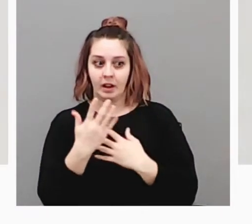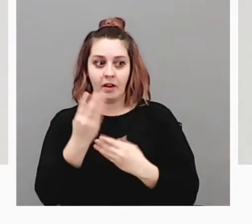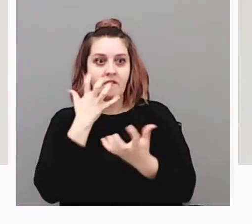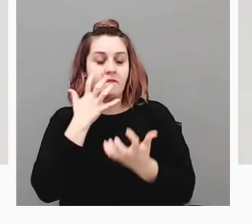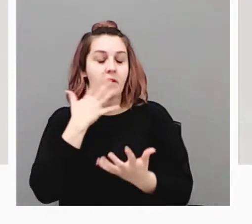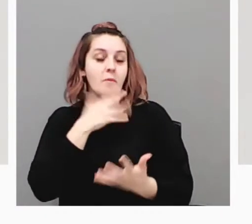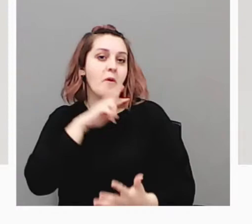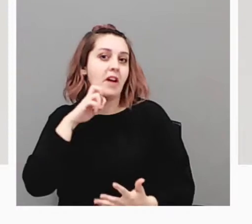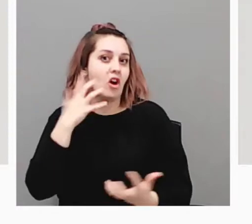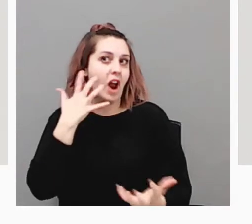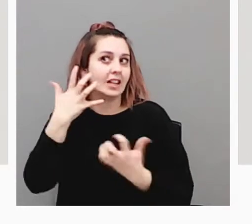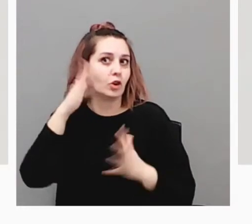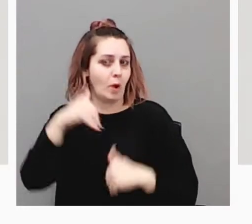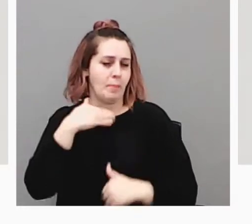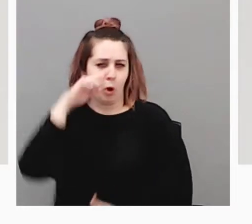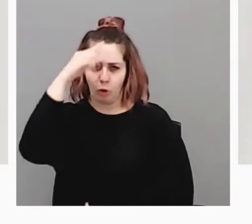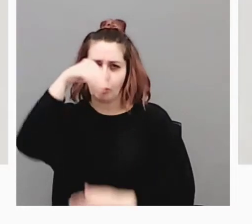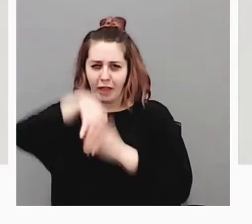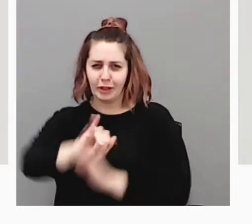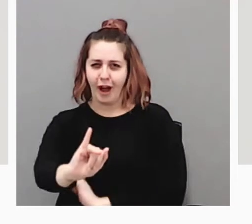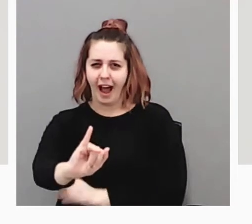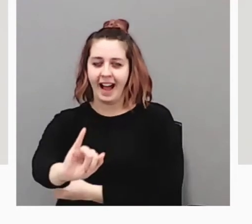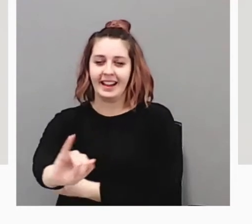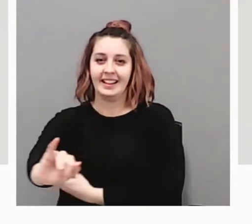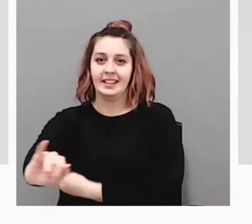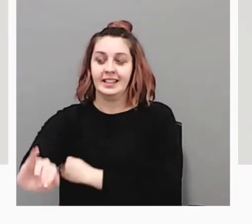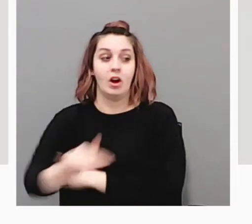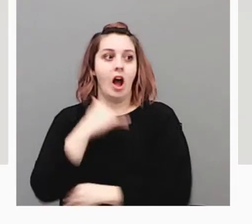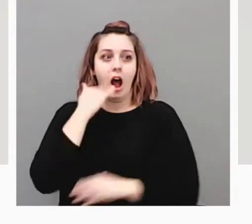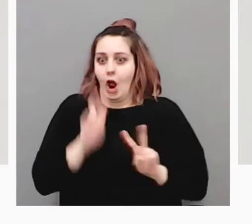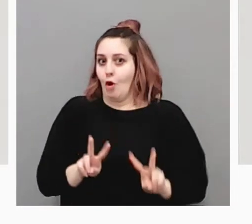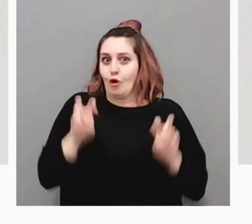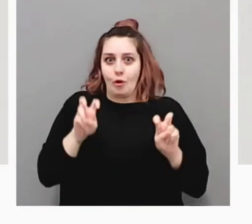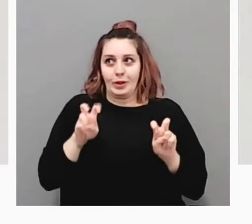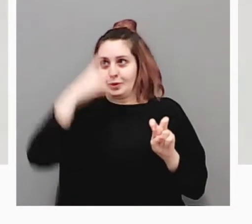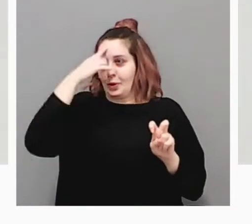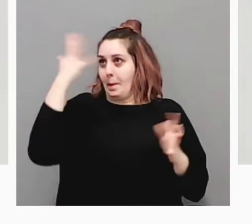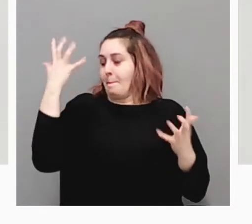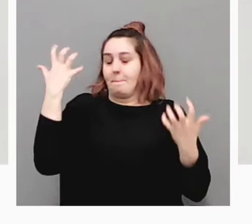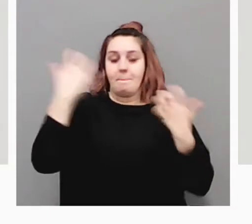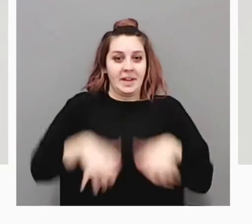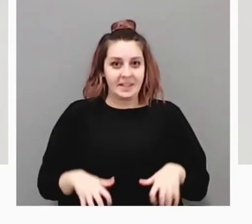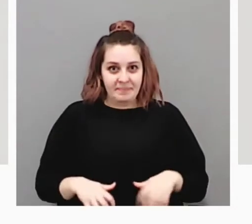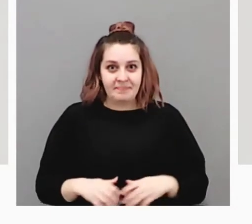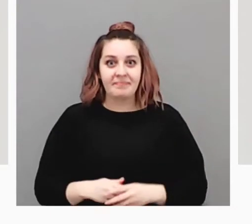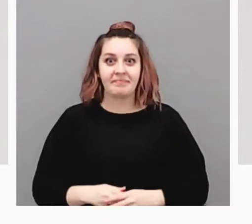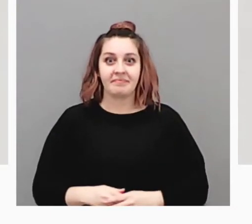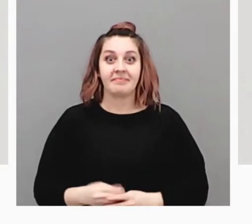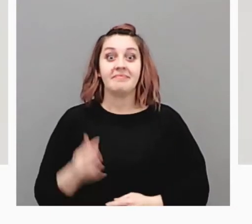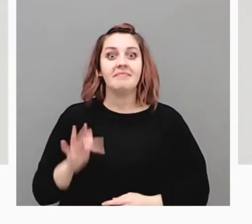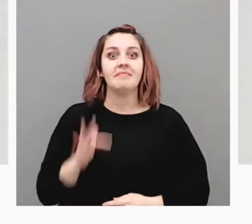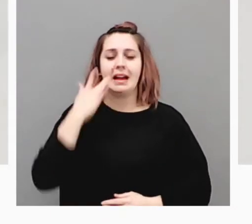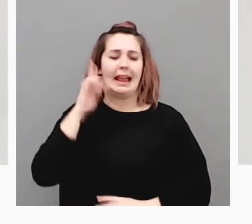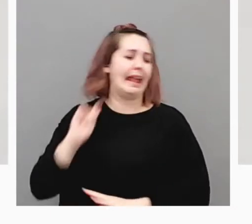pero sí tienen valor cultural. Fue algo totalmente novedoso, rupturista y que se ha visto avalado por el éxito